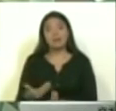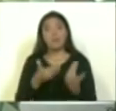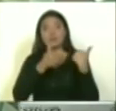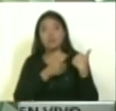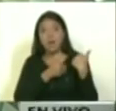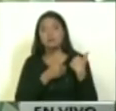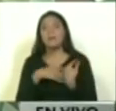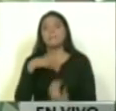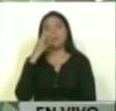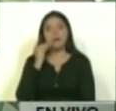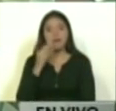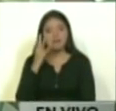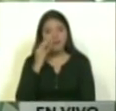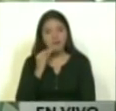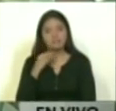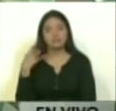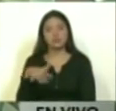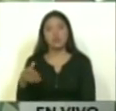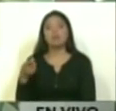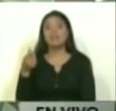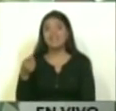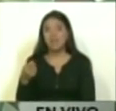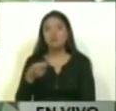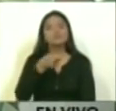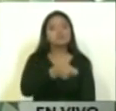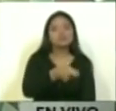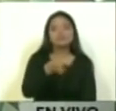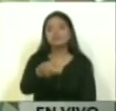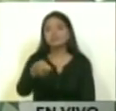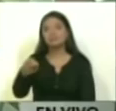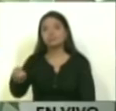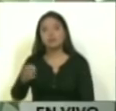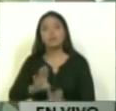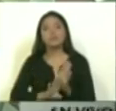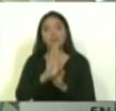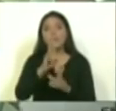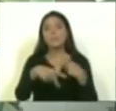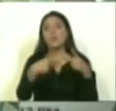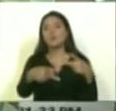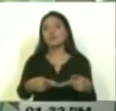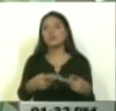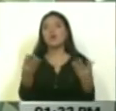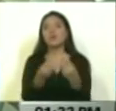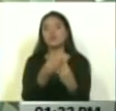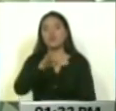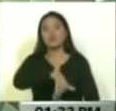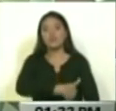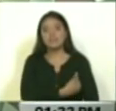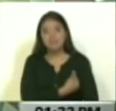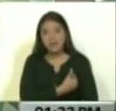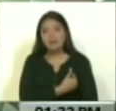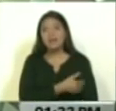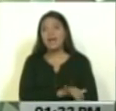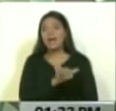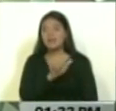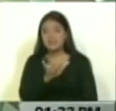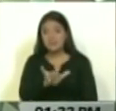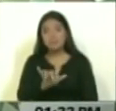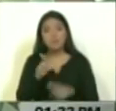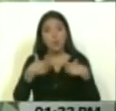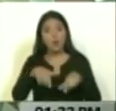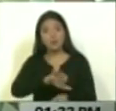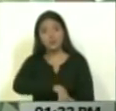su experiencia de poner el dinero donde hay que ponerlo para que se produzca con las universidades y desde las